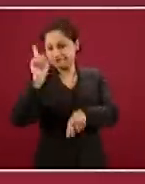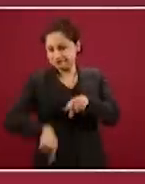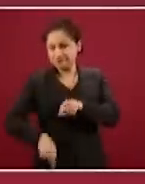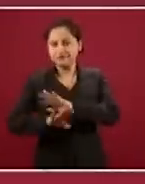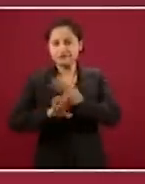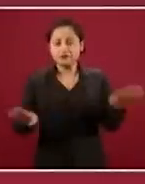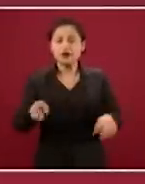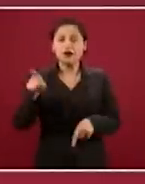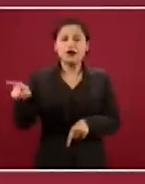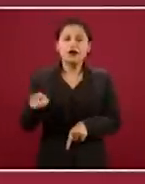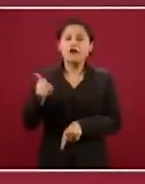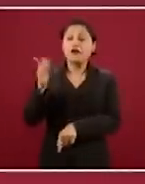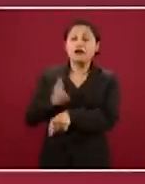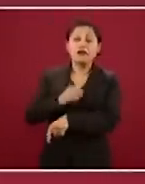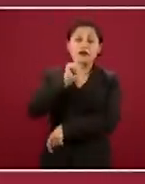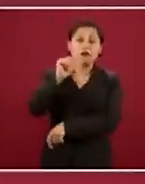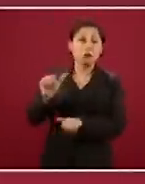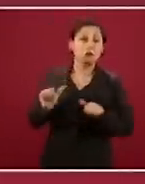que